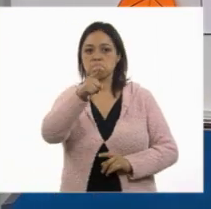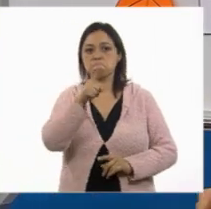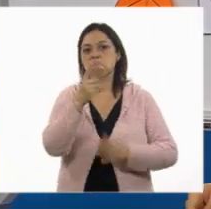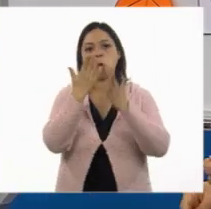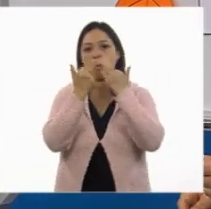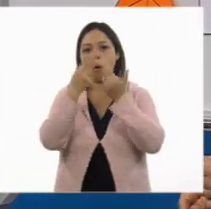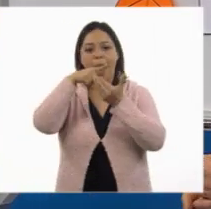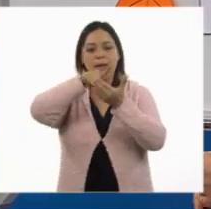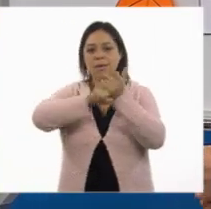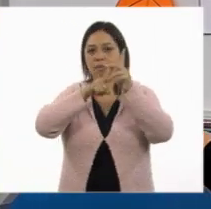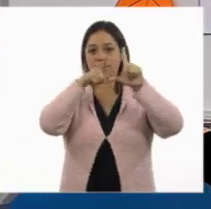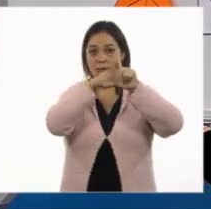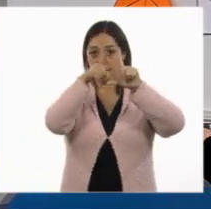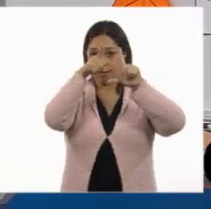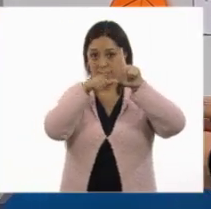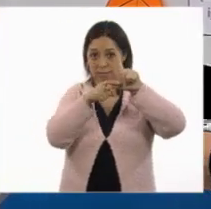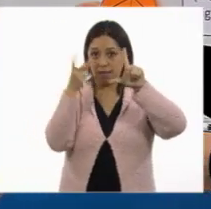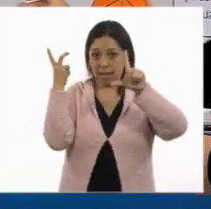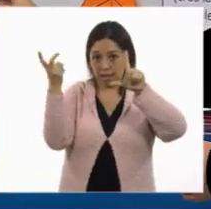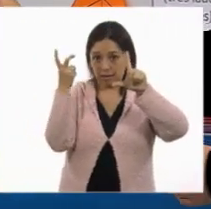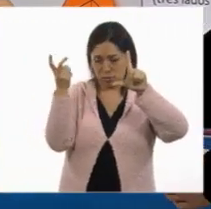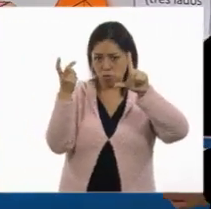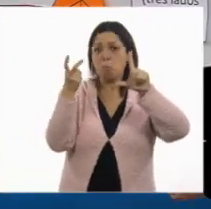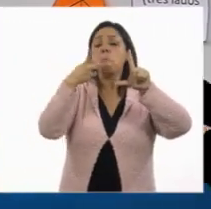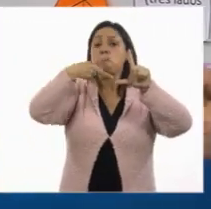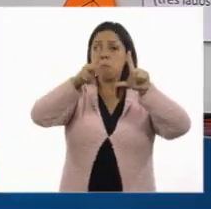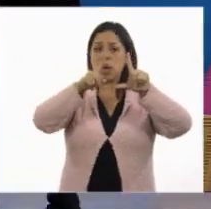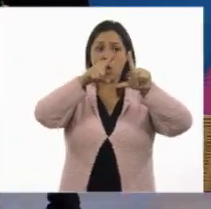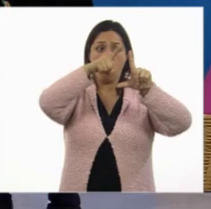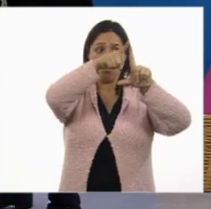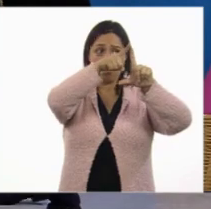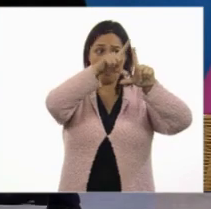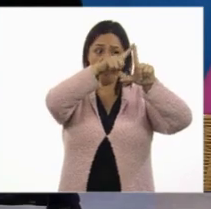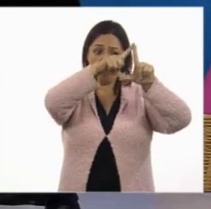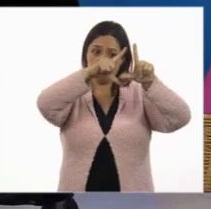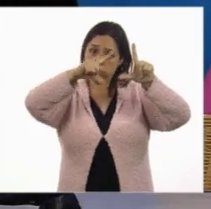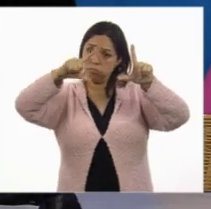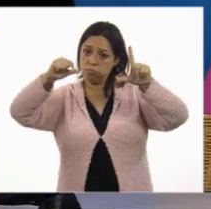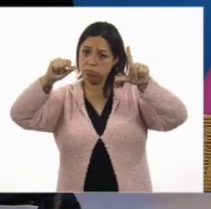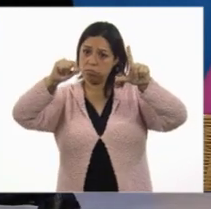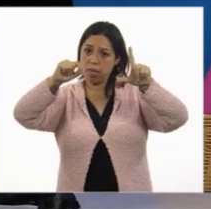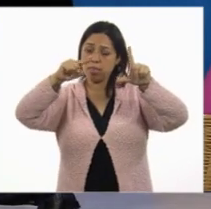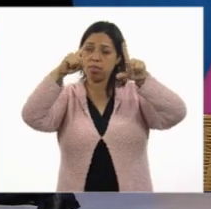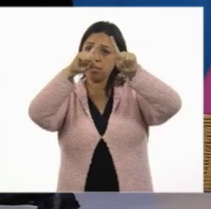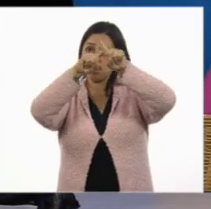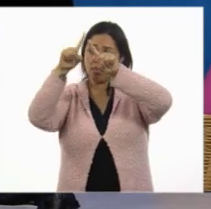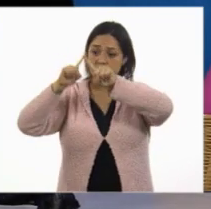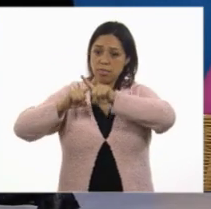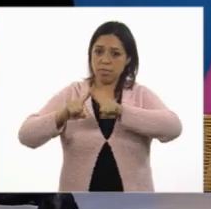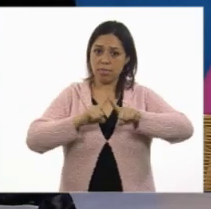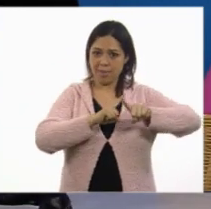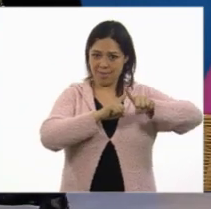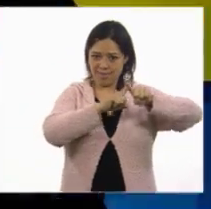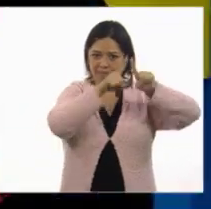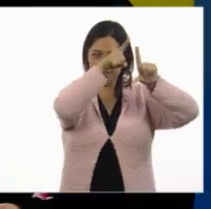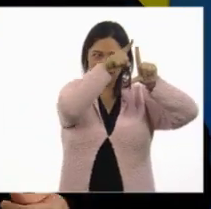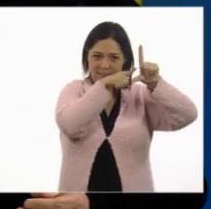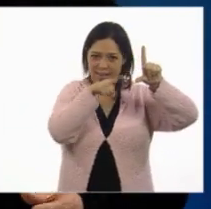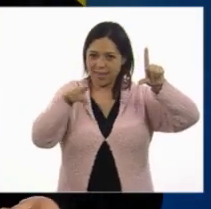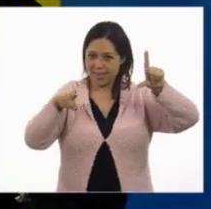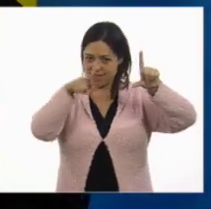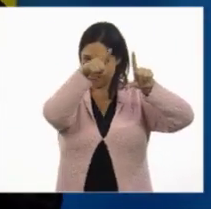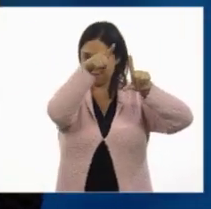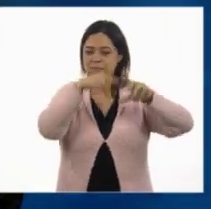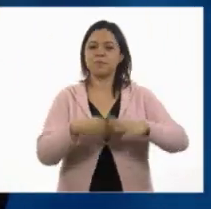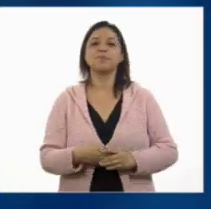ángulo recto. Muy bien, y tiene tres lados diferentes, de diferentes tamaños o de medidas. Muy bien. Vámonos con la quinta,